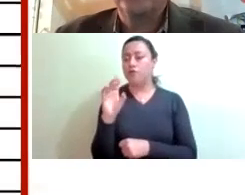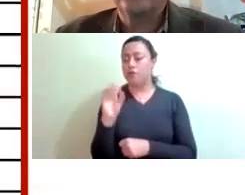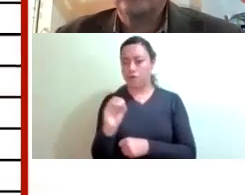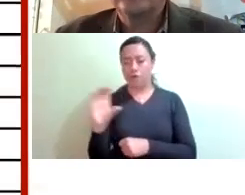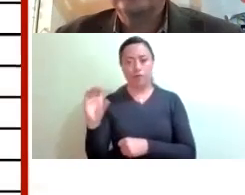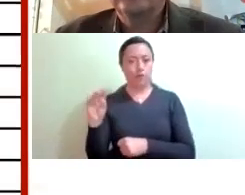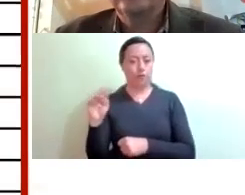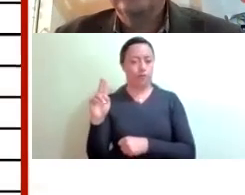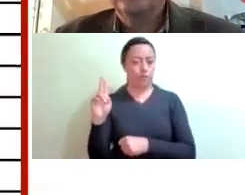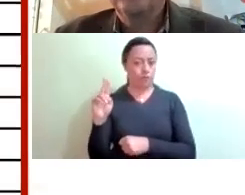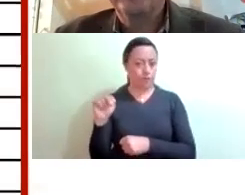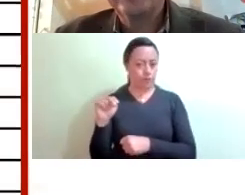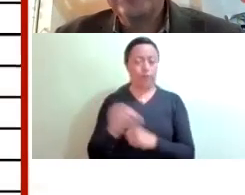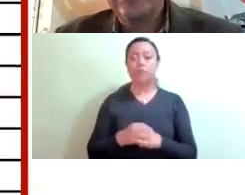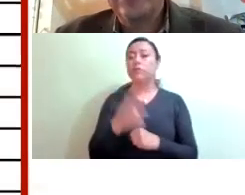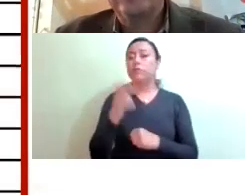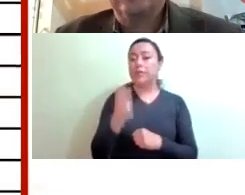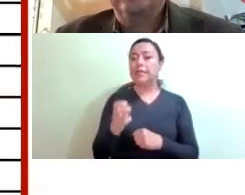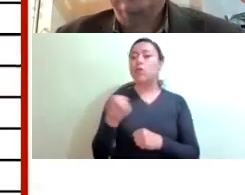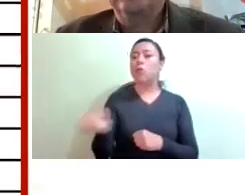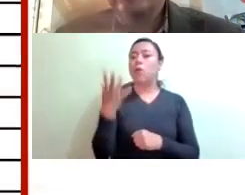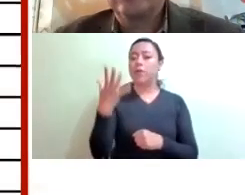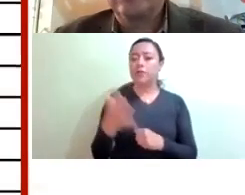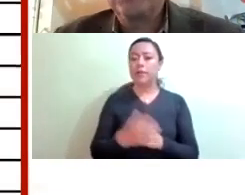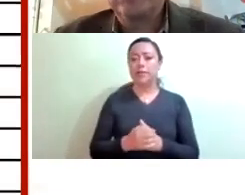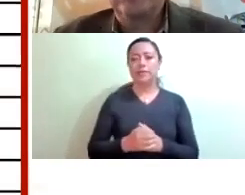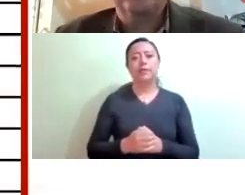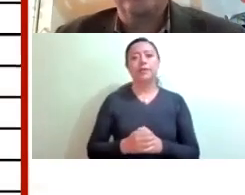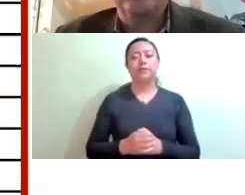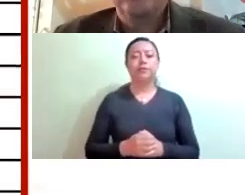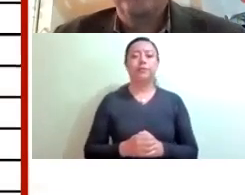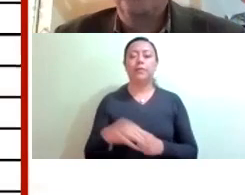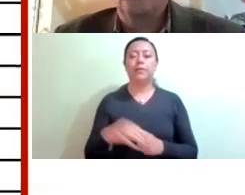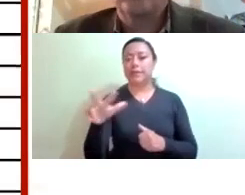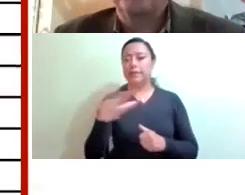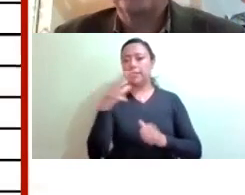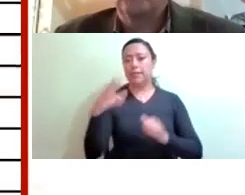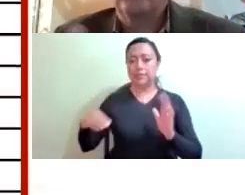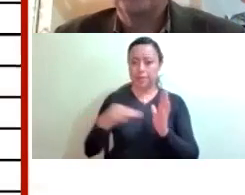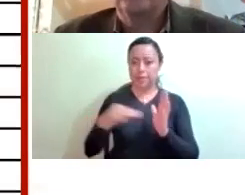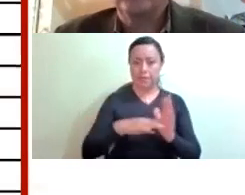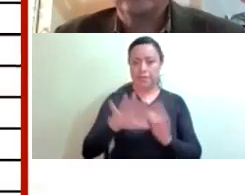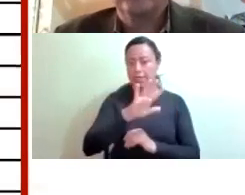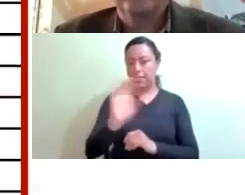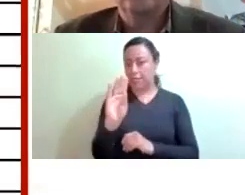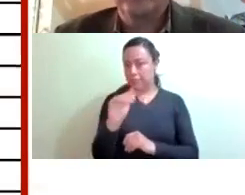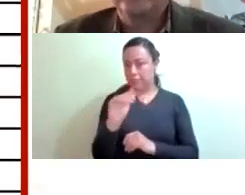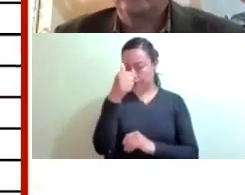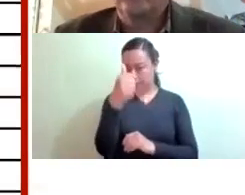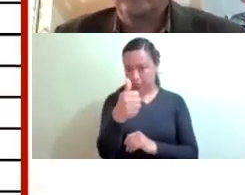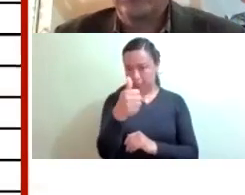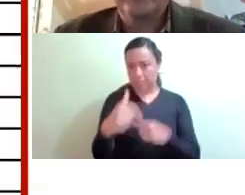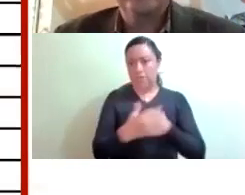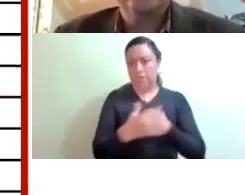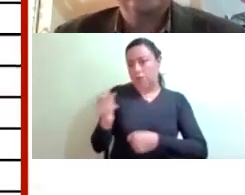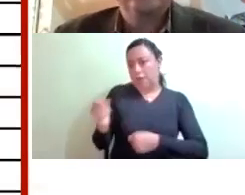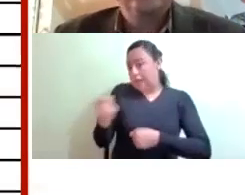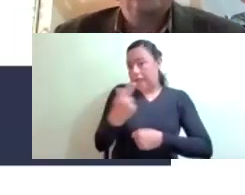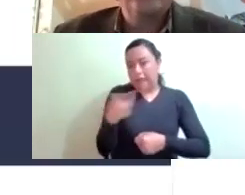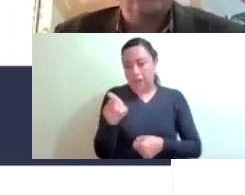13,596 personas presentadas en la sede ministerial por la presunta comisión de un delito.